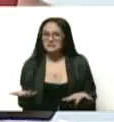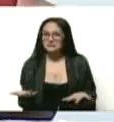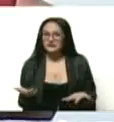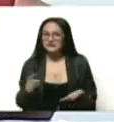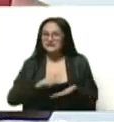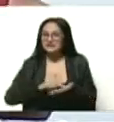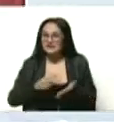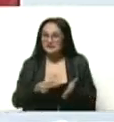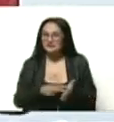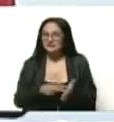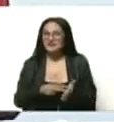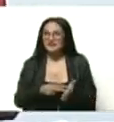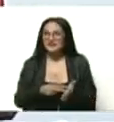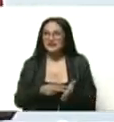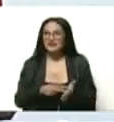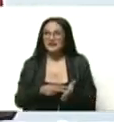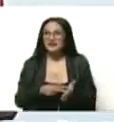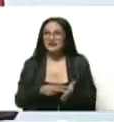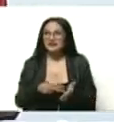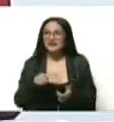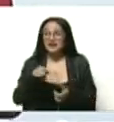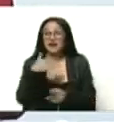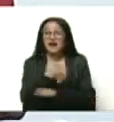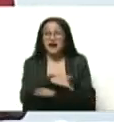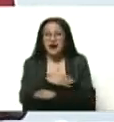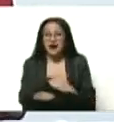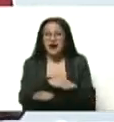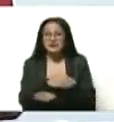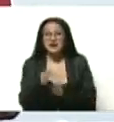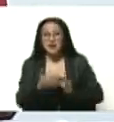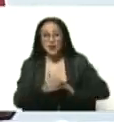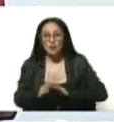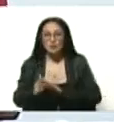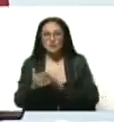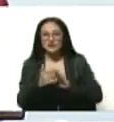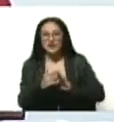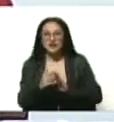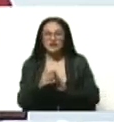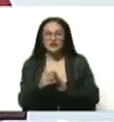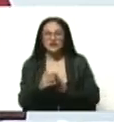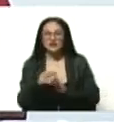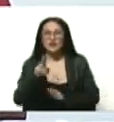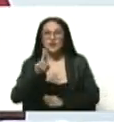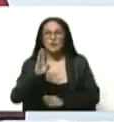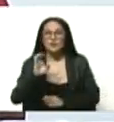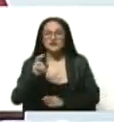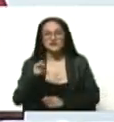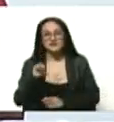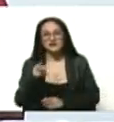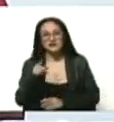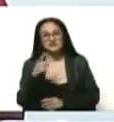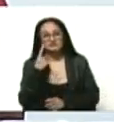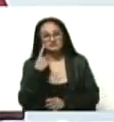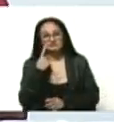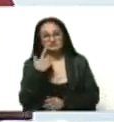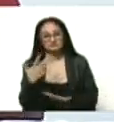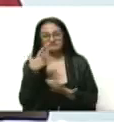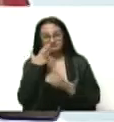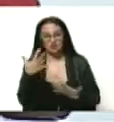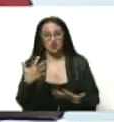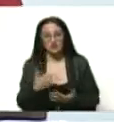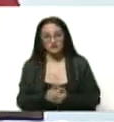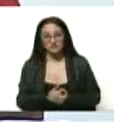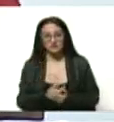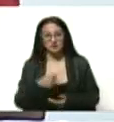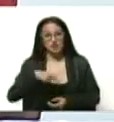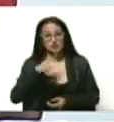Eso es el reflejo de lo que pasa en las calles, en las comunidades y en la VC. Es el reflejo. Y nosotros